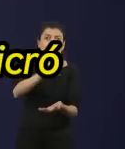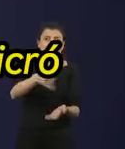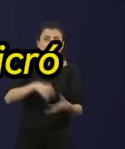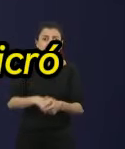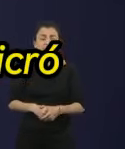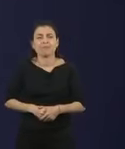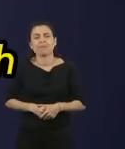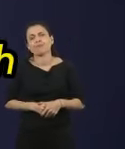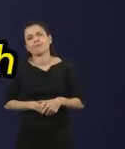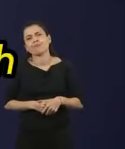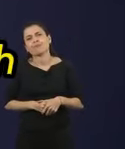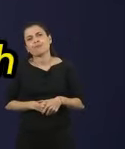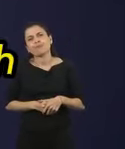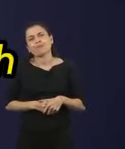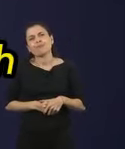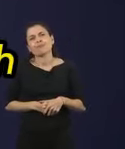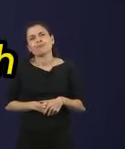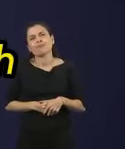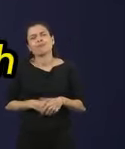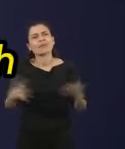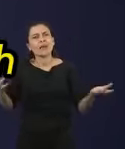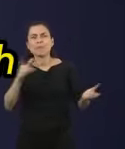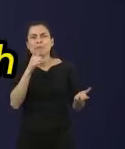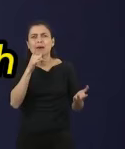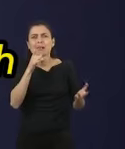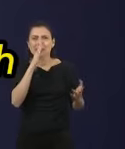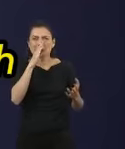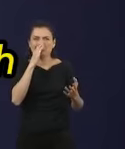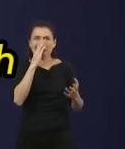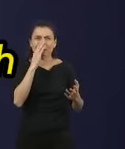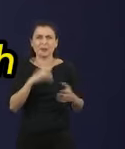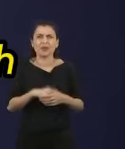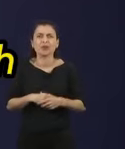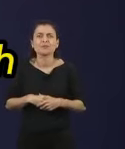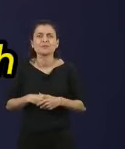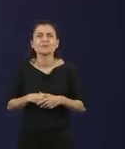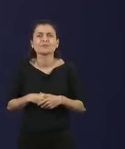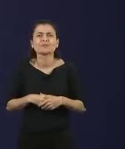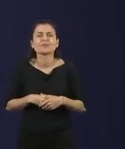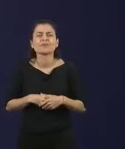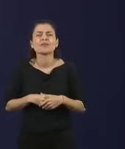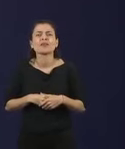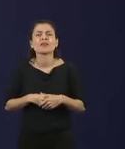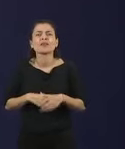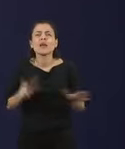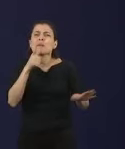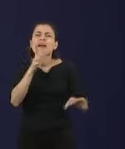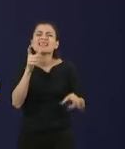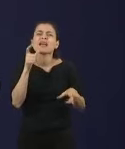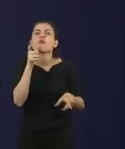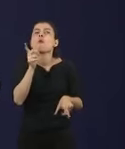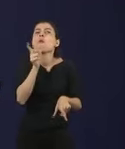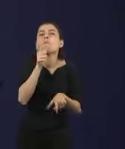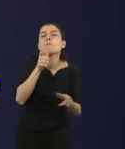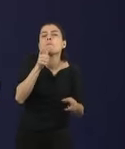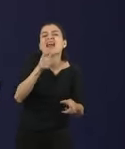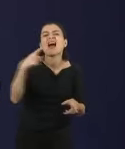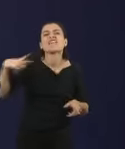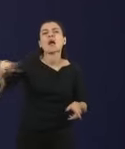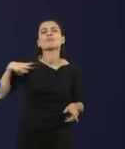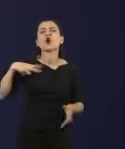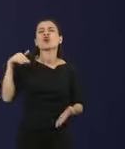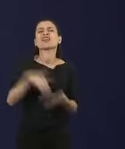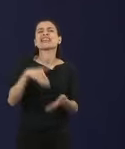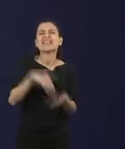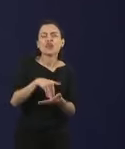micrófono e entonces me parece que es primero la la la la palabra ricos la agregaste vos